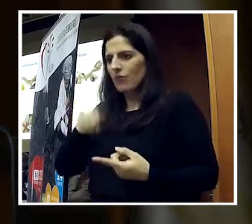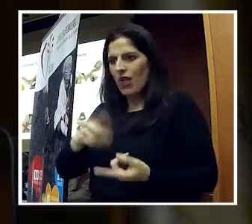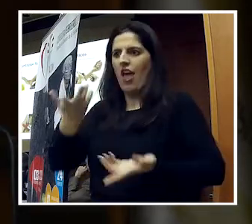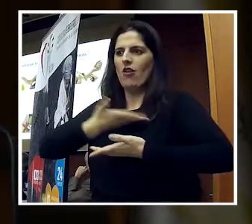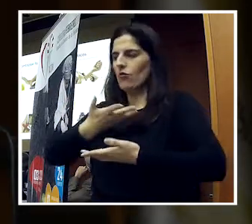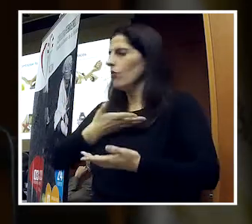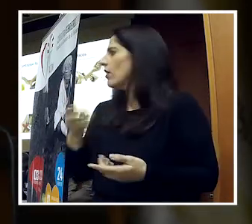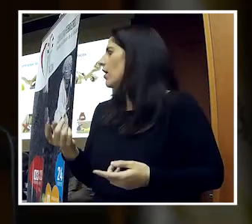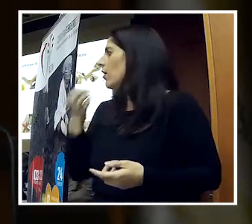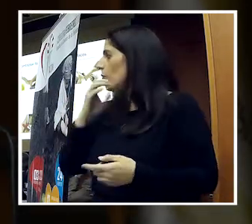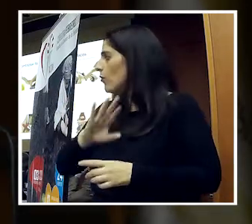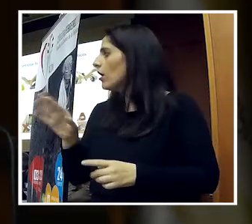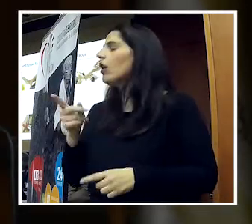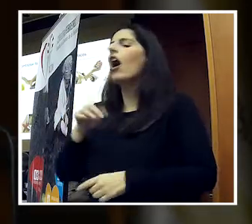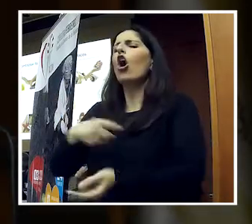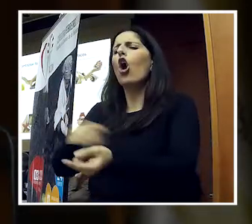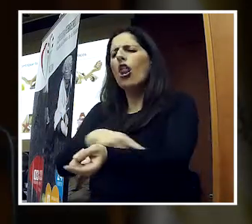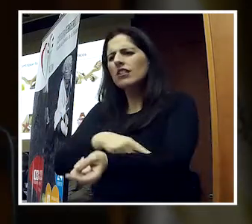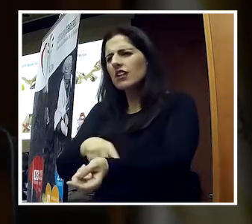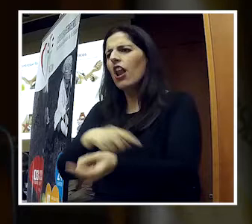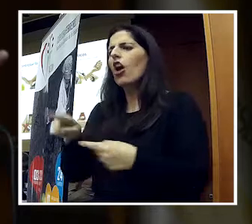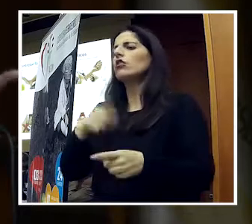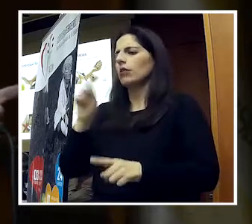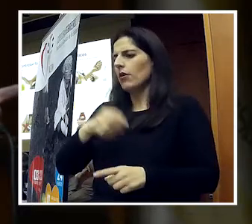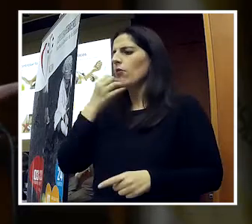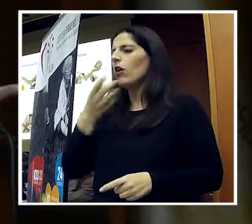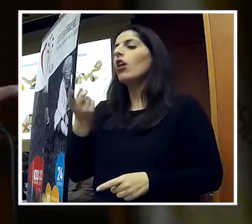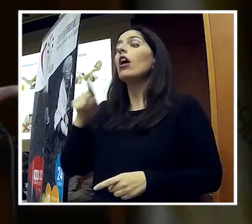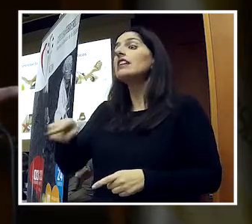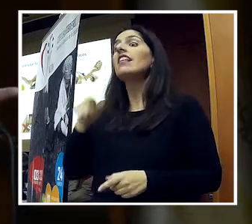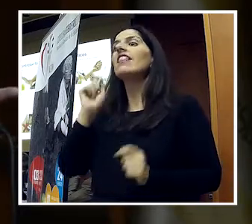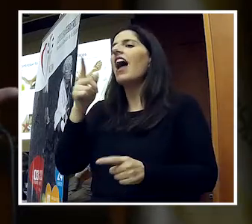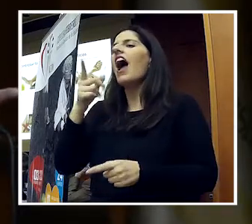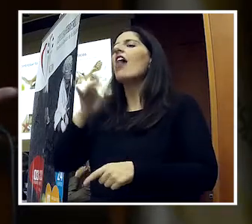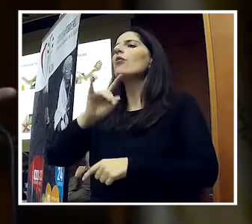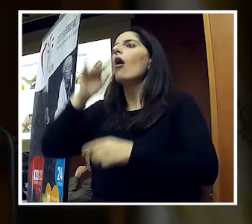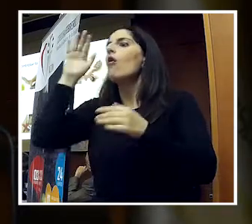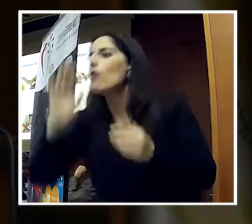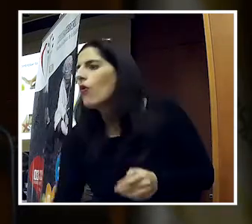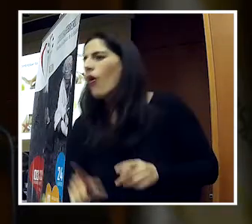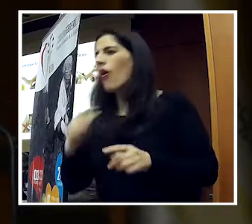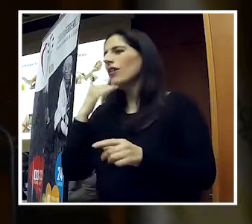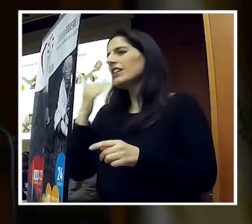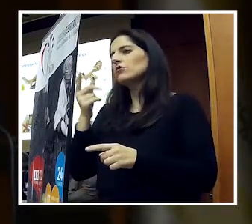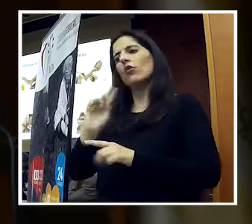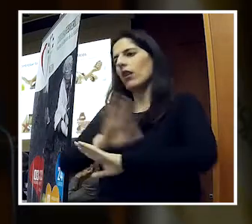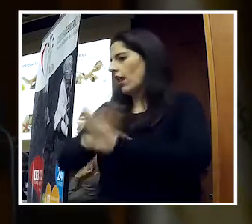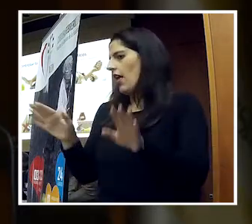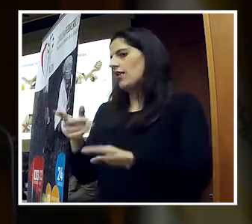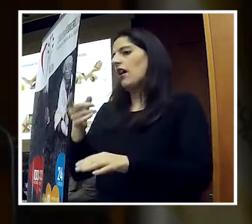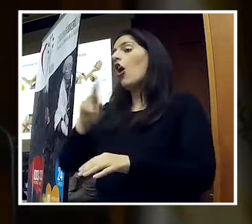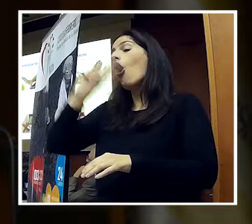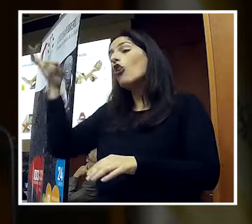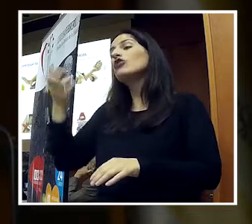perfil lipídico, mejoran el colesterol y no producen hipoglucemia por sí mismos. No son fármacos, como por ejemplo la insulina,